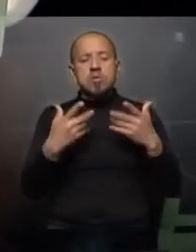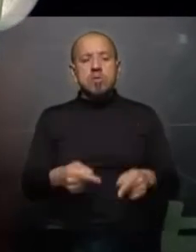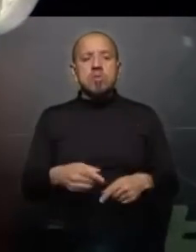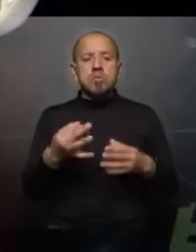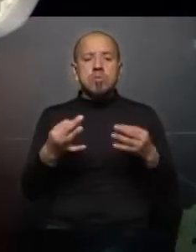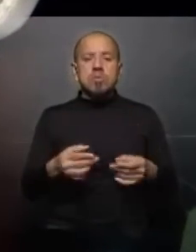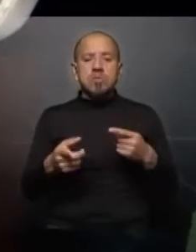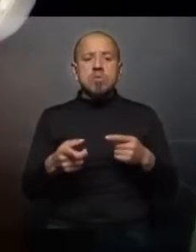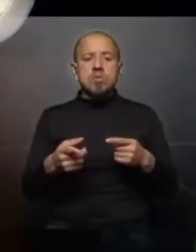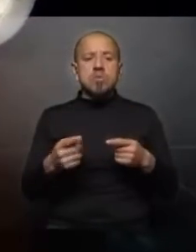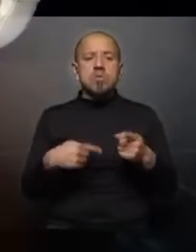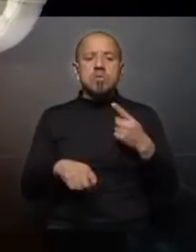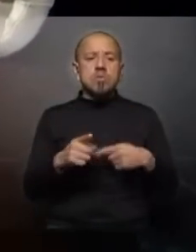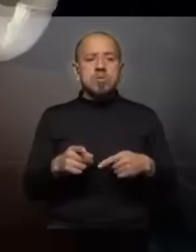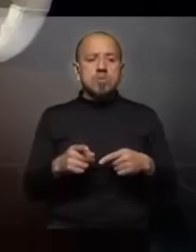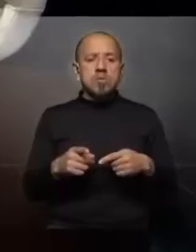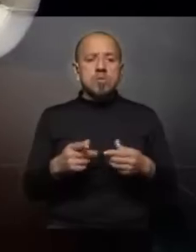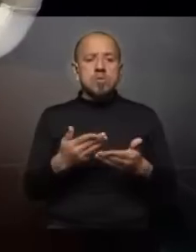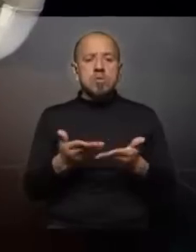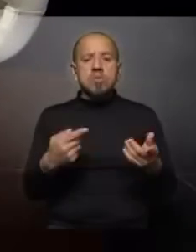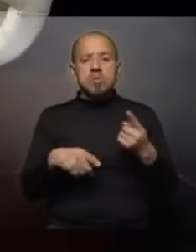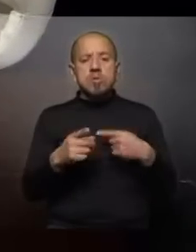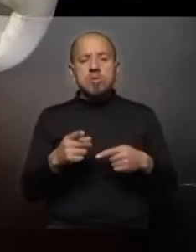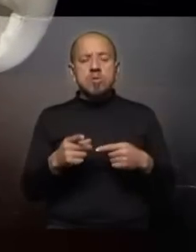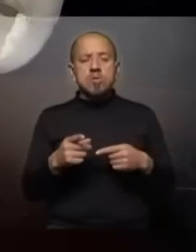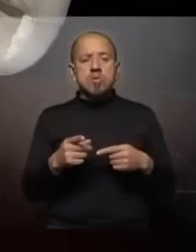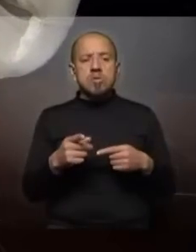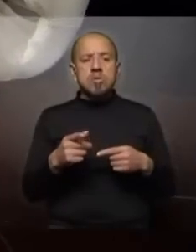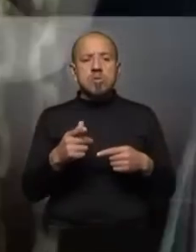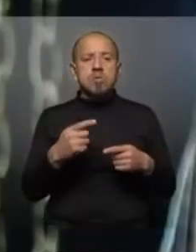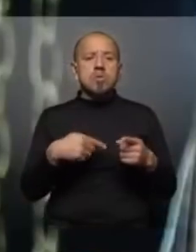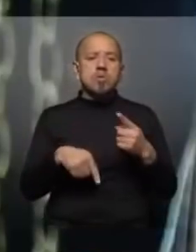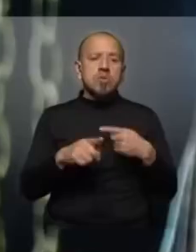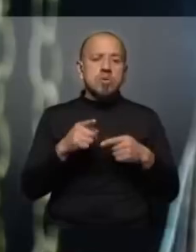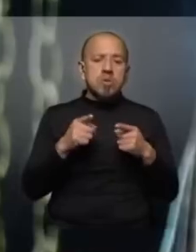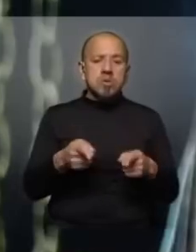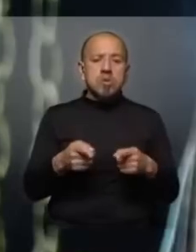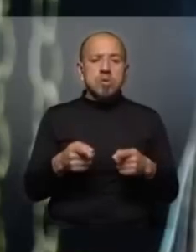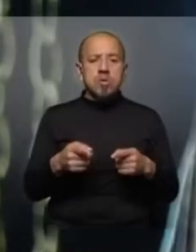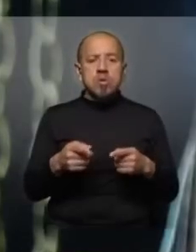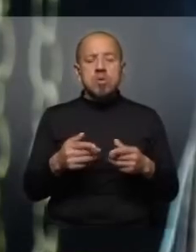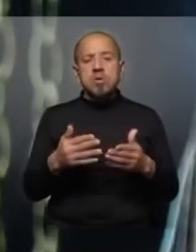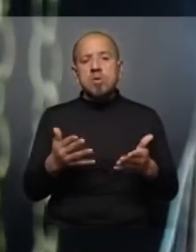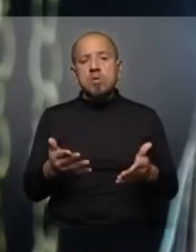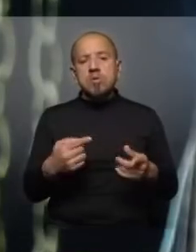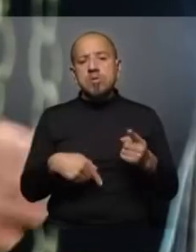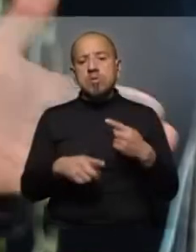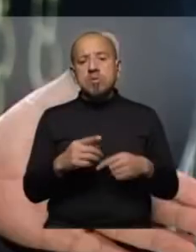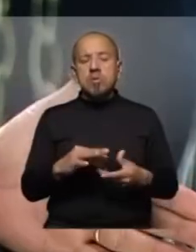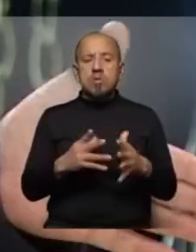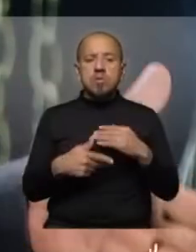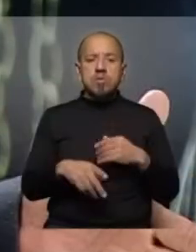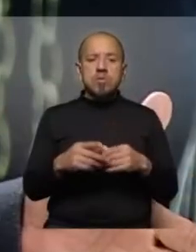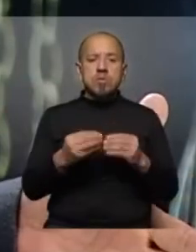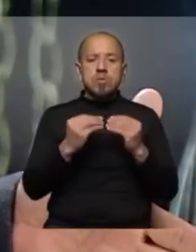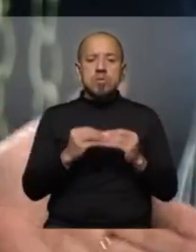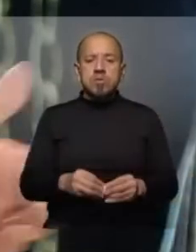estos son los instrumentos estos son los sistemas de auditoría que voy a utilizar y Estos son en última instancia también los mecanismos de rendición de